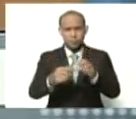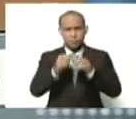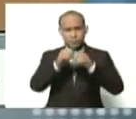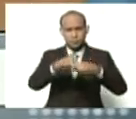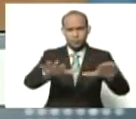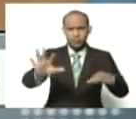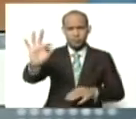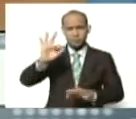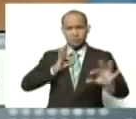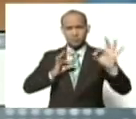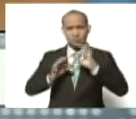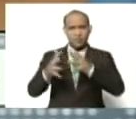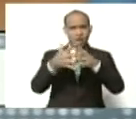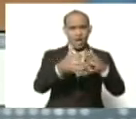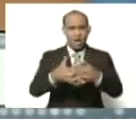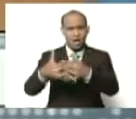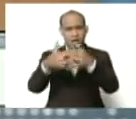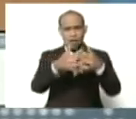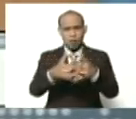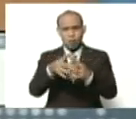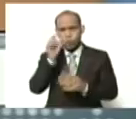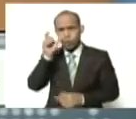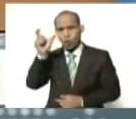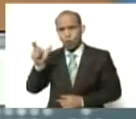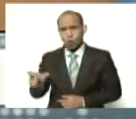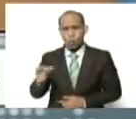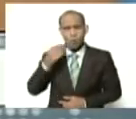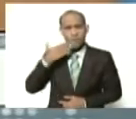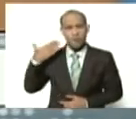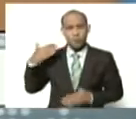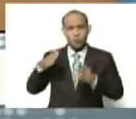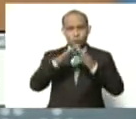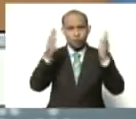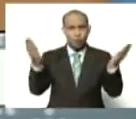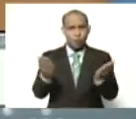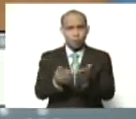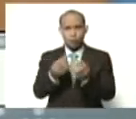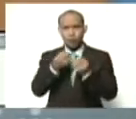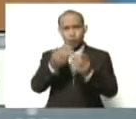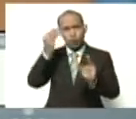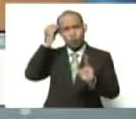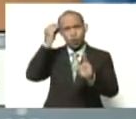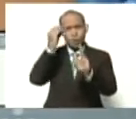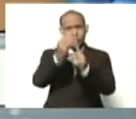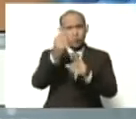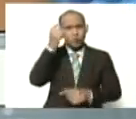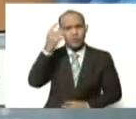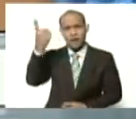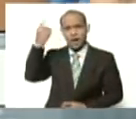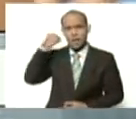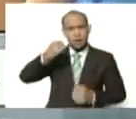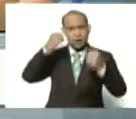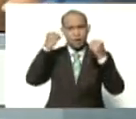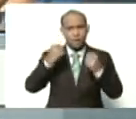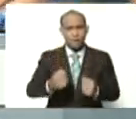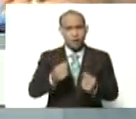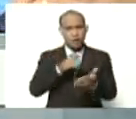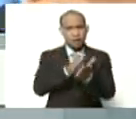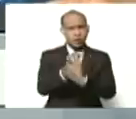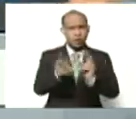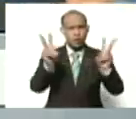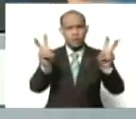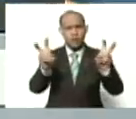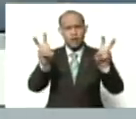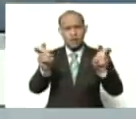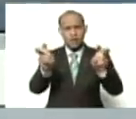infecciosas, etcétera, de Estados Unidos. Fauci, muy conocido en el mundo, dio una opinión ayer muy contundente sobre